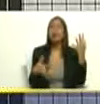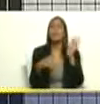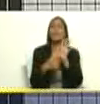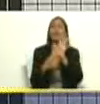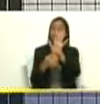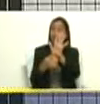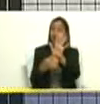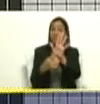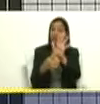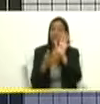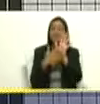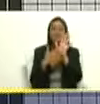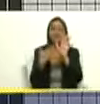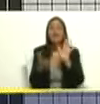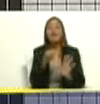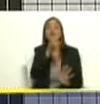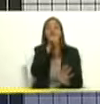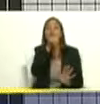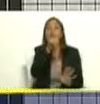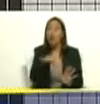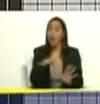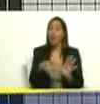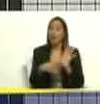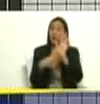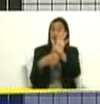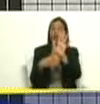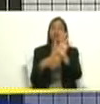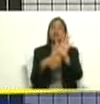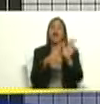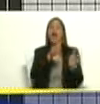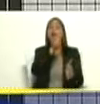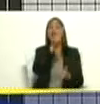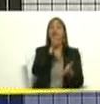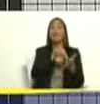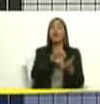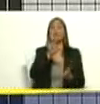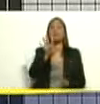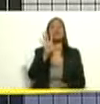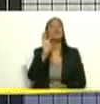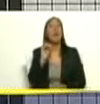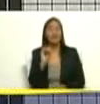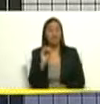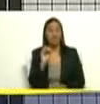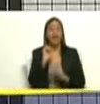a ustedes 2050 empieza el año del